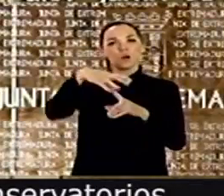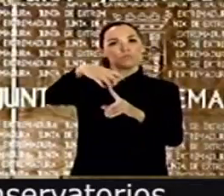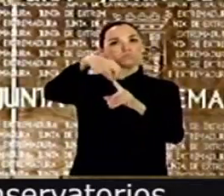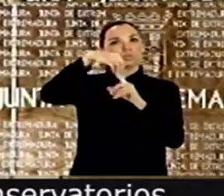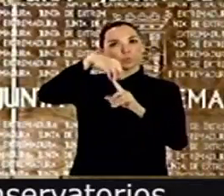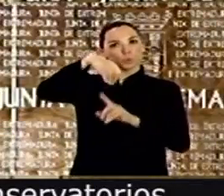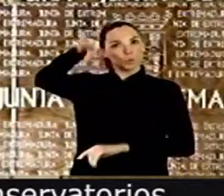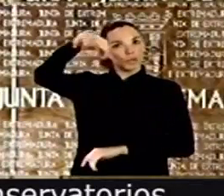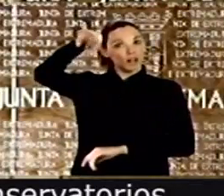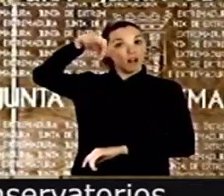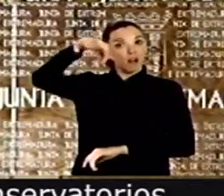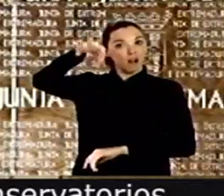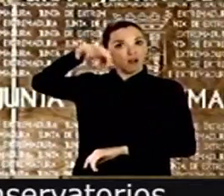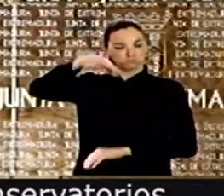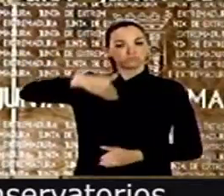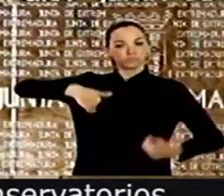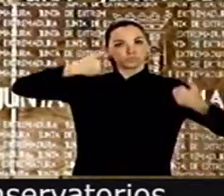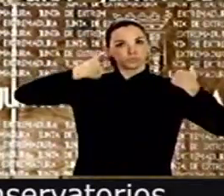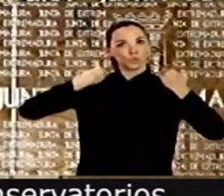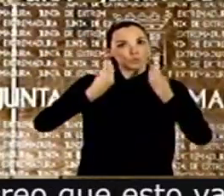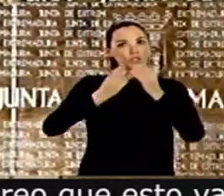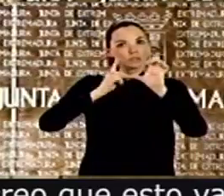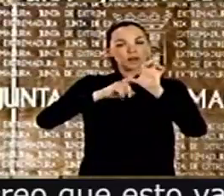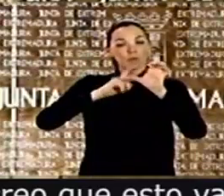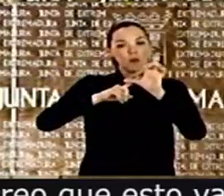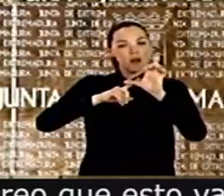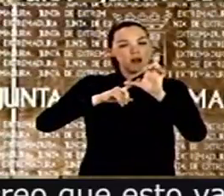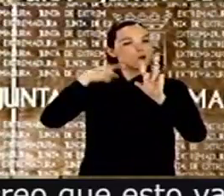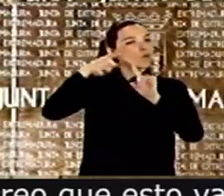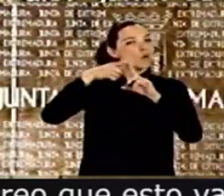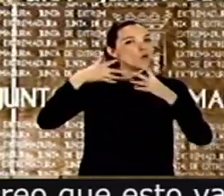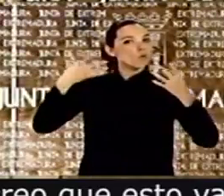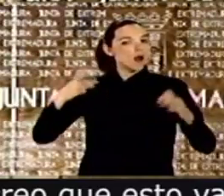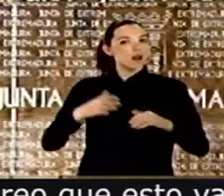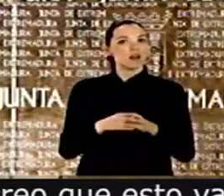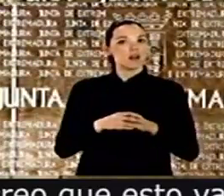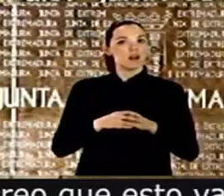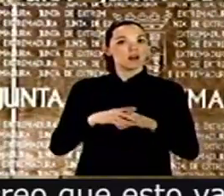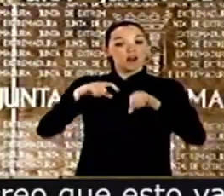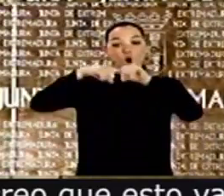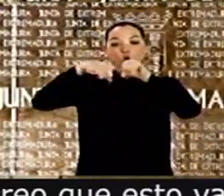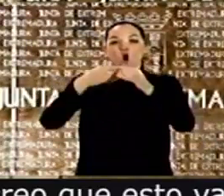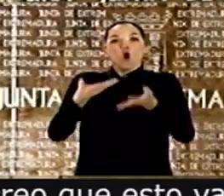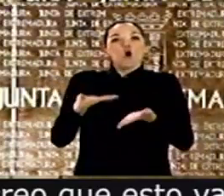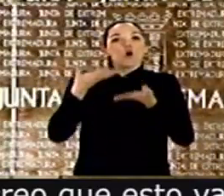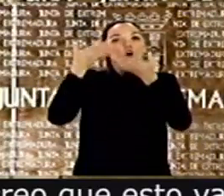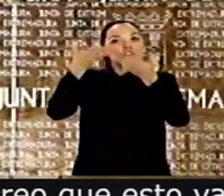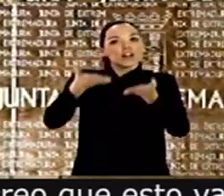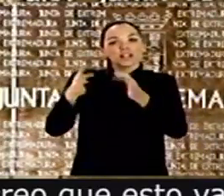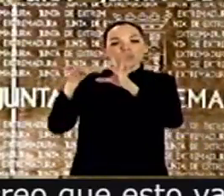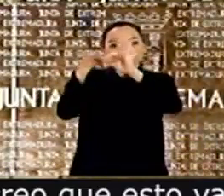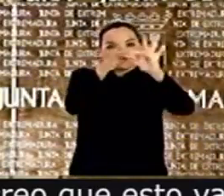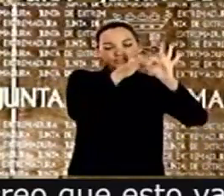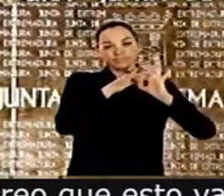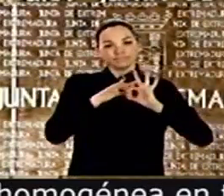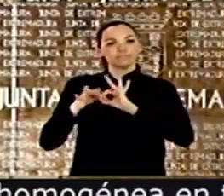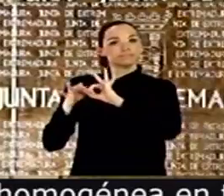creo que esto va a permitir ofrecer una oferta de estos estudios única y homogénea en toda la región, y